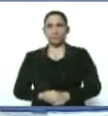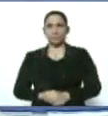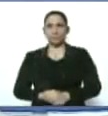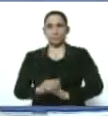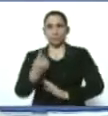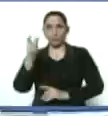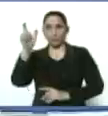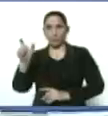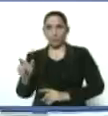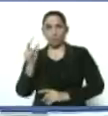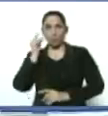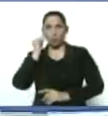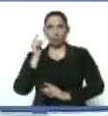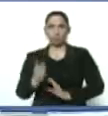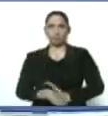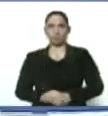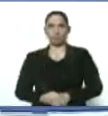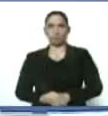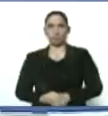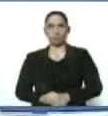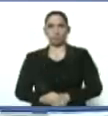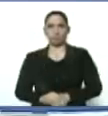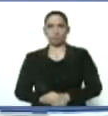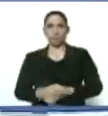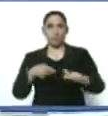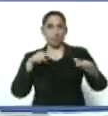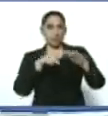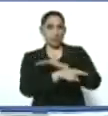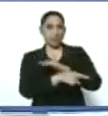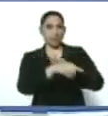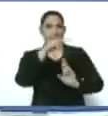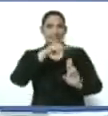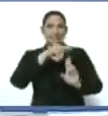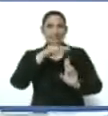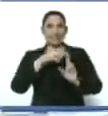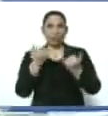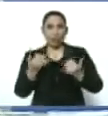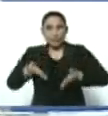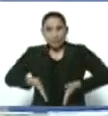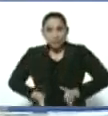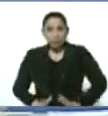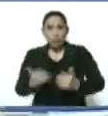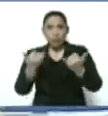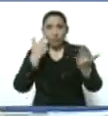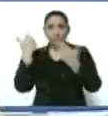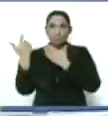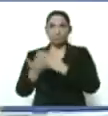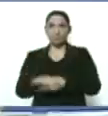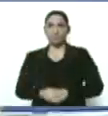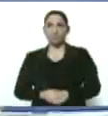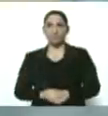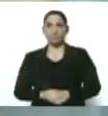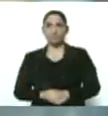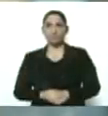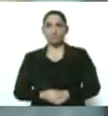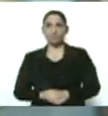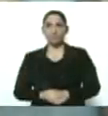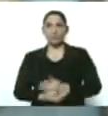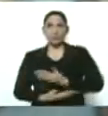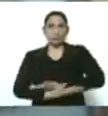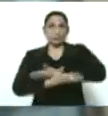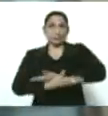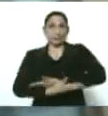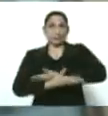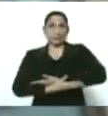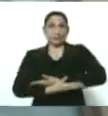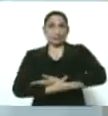una mujer de las que entró por el Táchira, acaba de parir ahorita, mire, está el muchacho todavía atendiéndolo